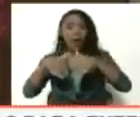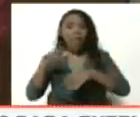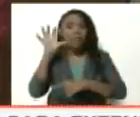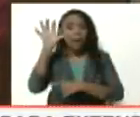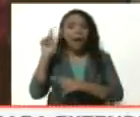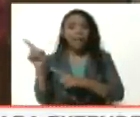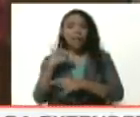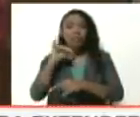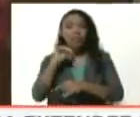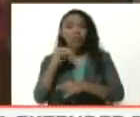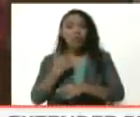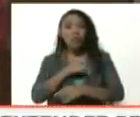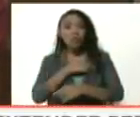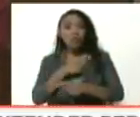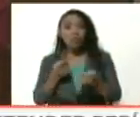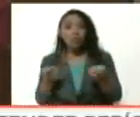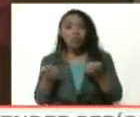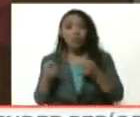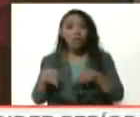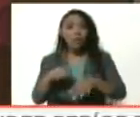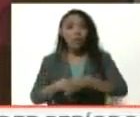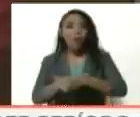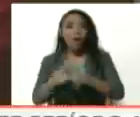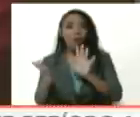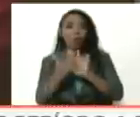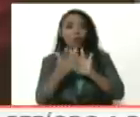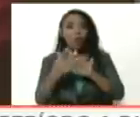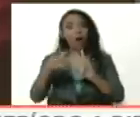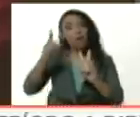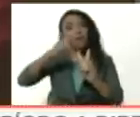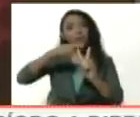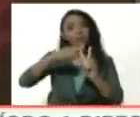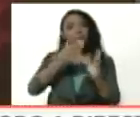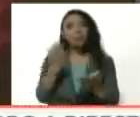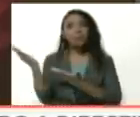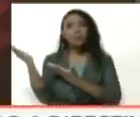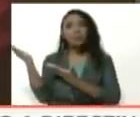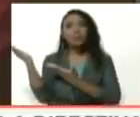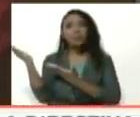Esta es la información que nosotros manejamos hasta ahora y con esto retornamos el contacto a los estudios. Adelante, Geraldine.